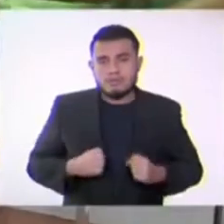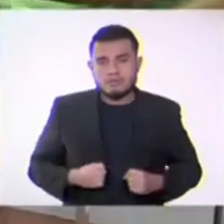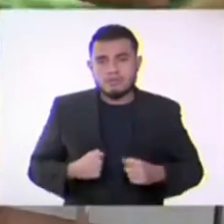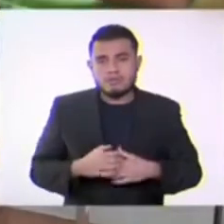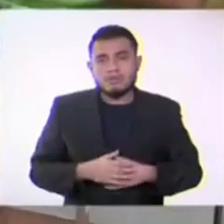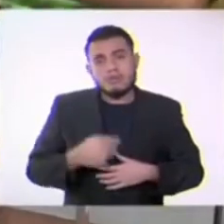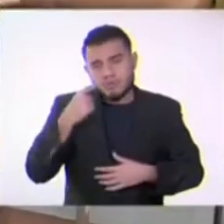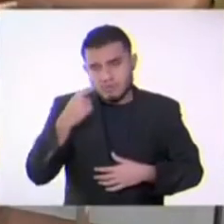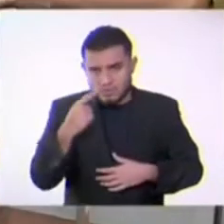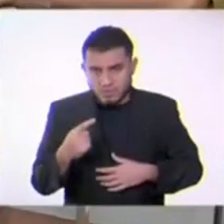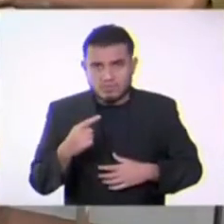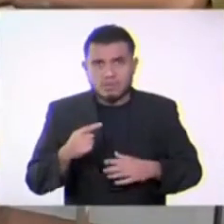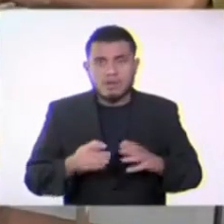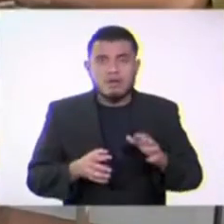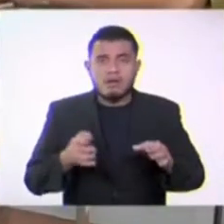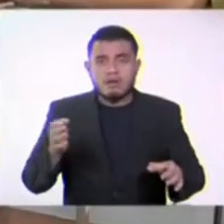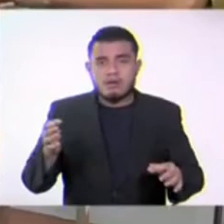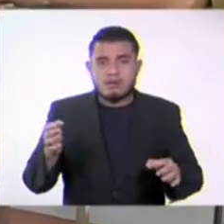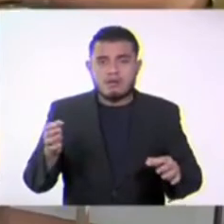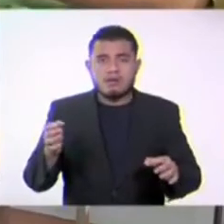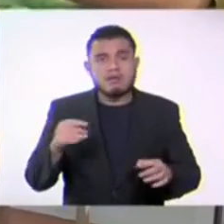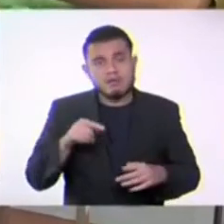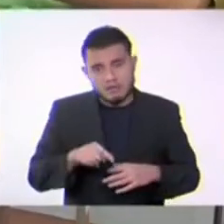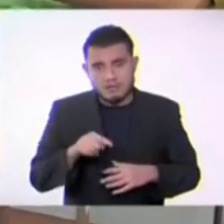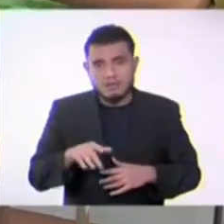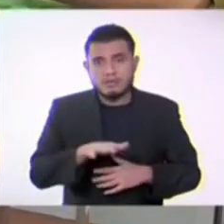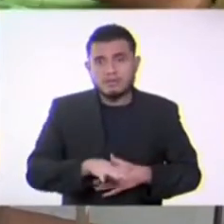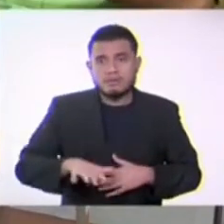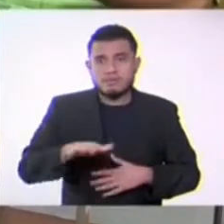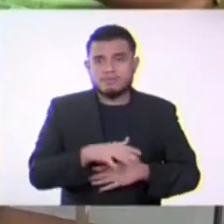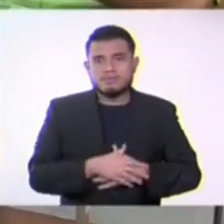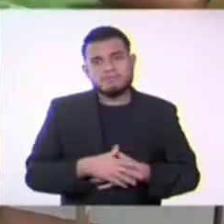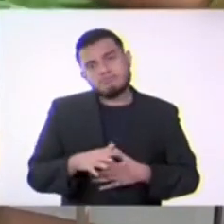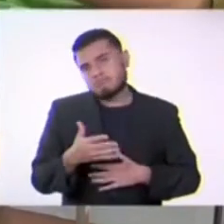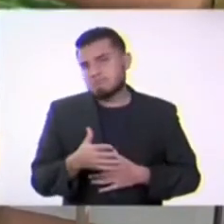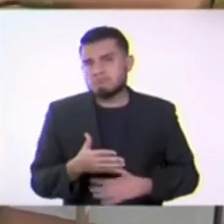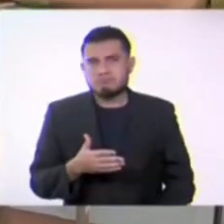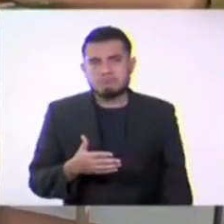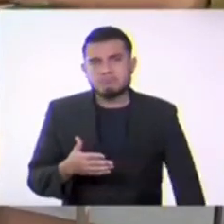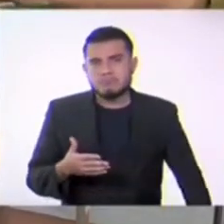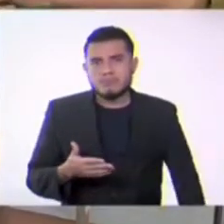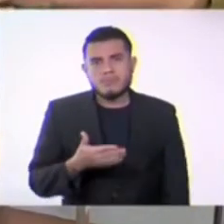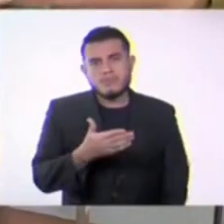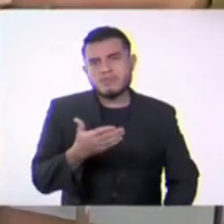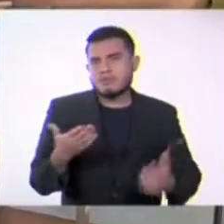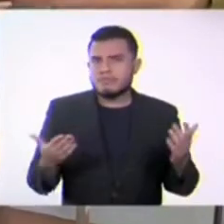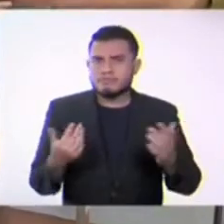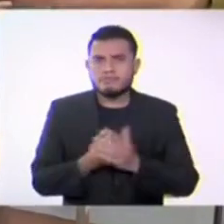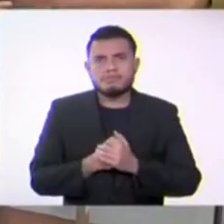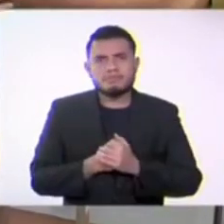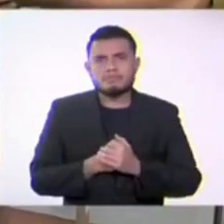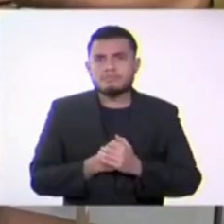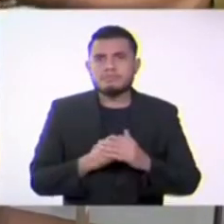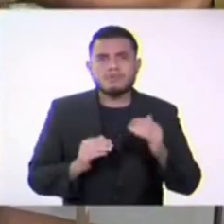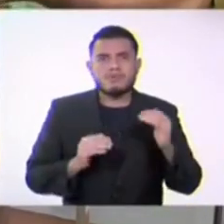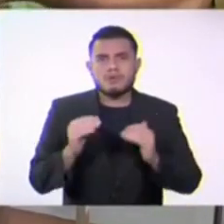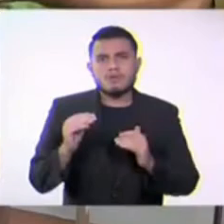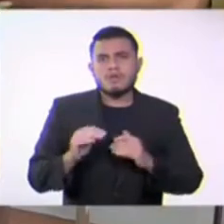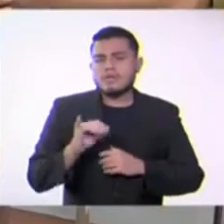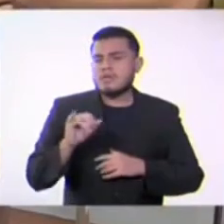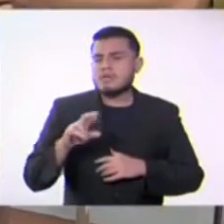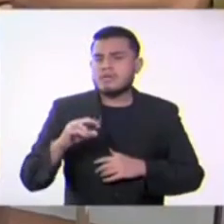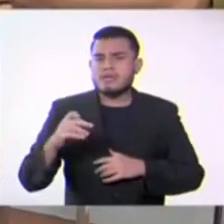una desestabilización en la región. Algo parecido pasa en el conflicto entre Irak y